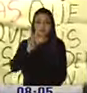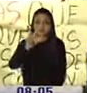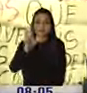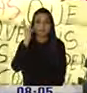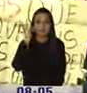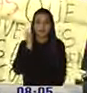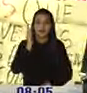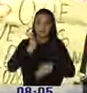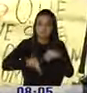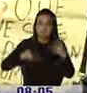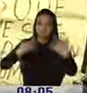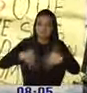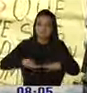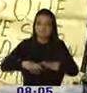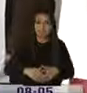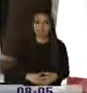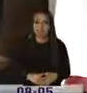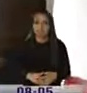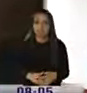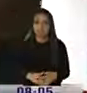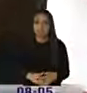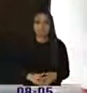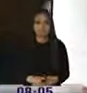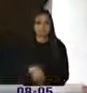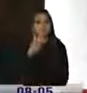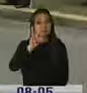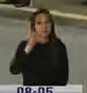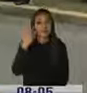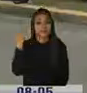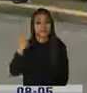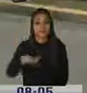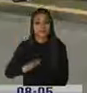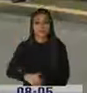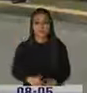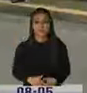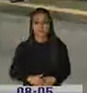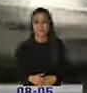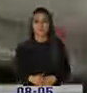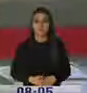días para concretarse. Y ya han pasado 20. En Quito informó Andrea Orbe.